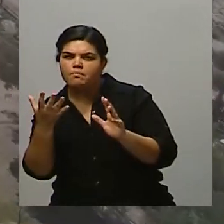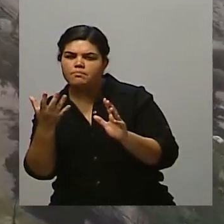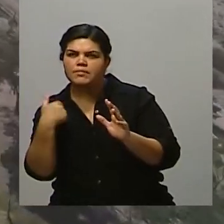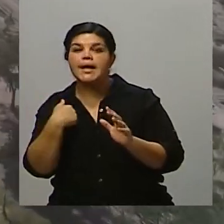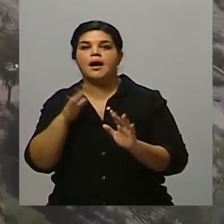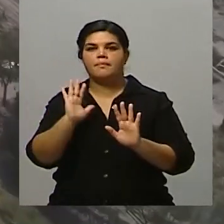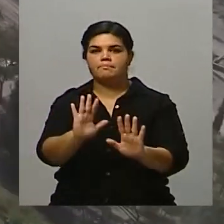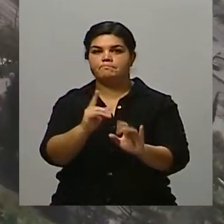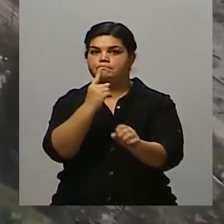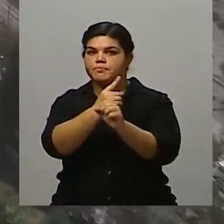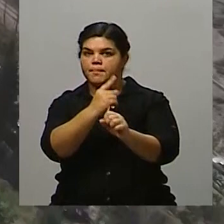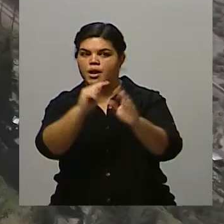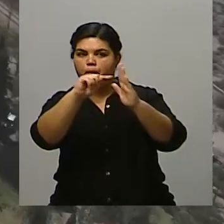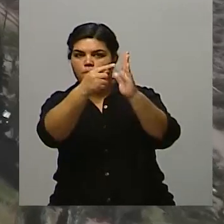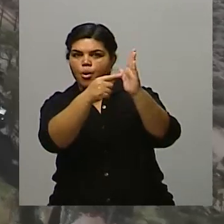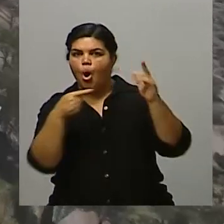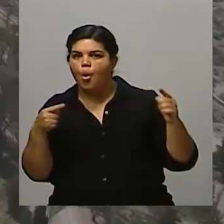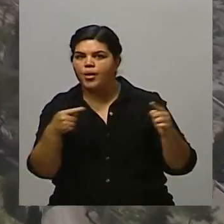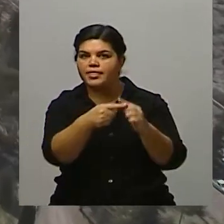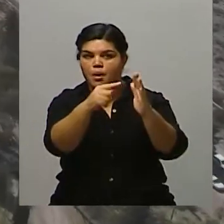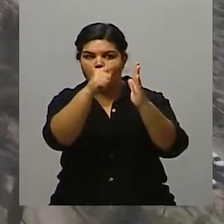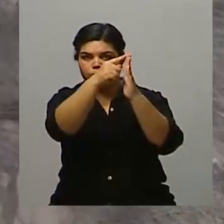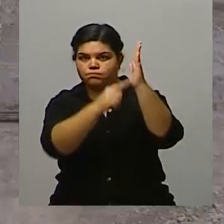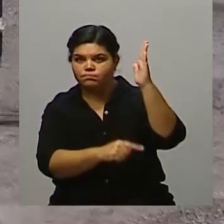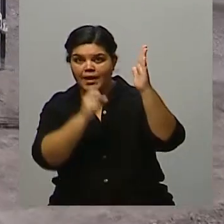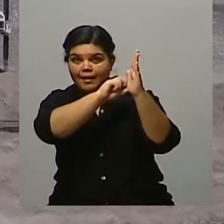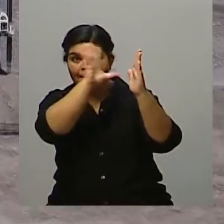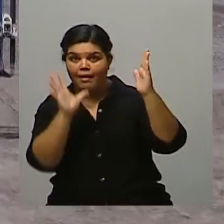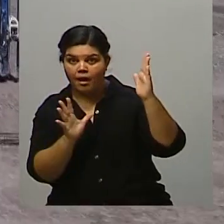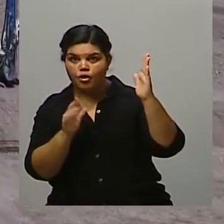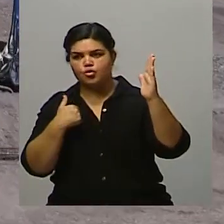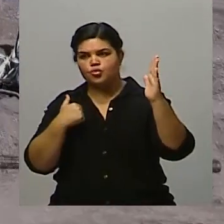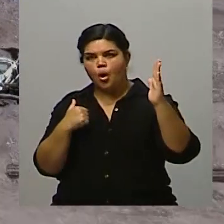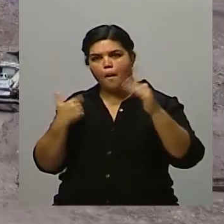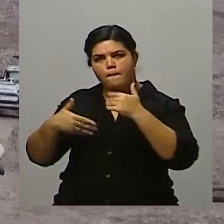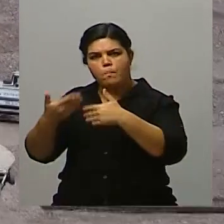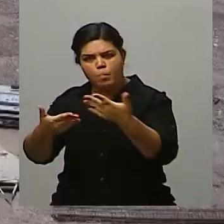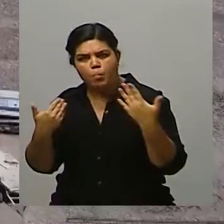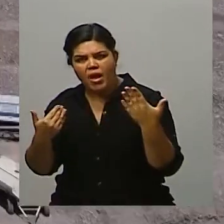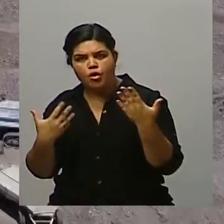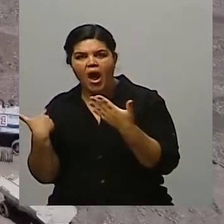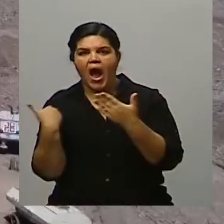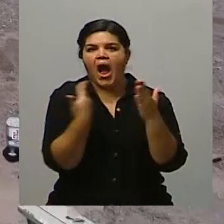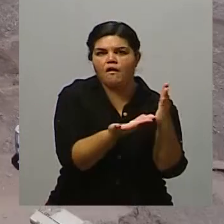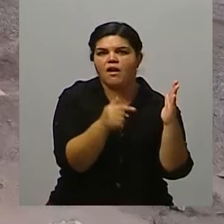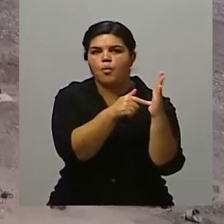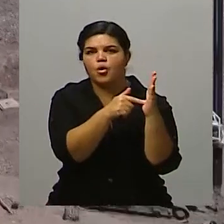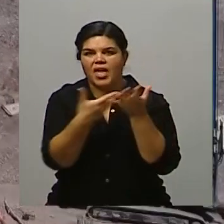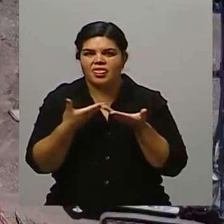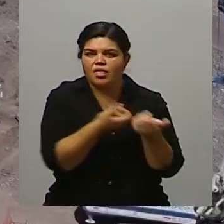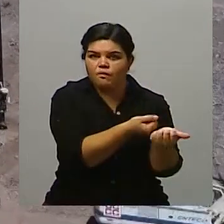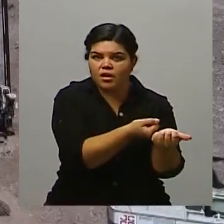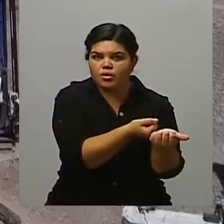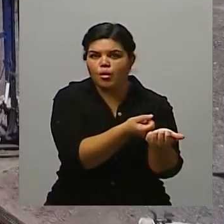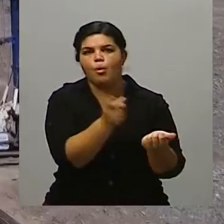a los objetivos que estoy buscando. Estoy haciendo y ese abordaje lo estoy haciendo de la manera más eficiente posible, ¿no? Es